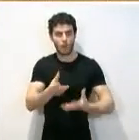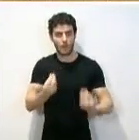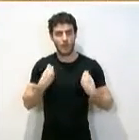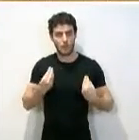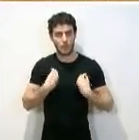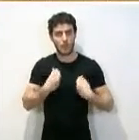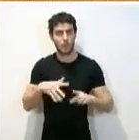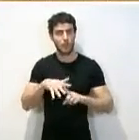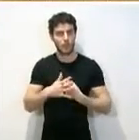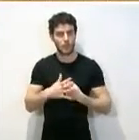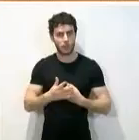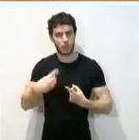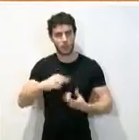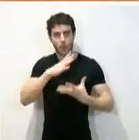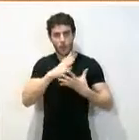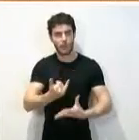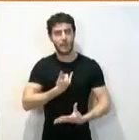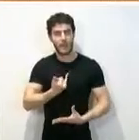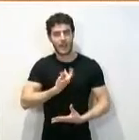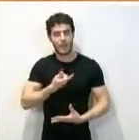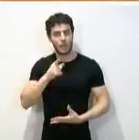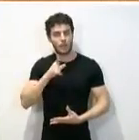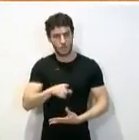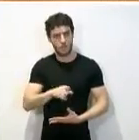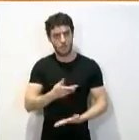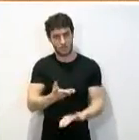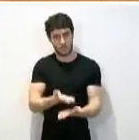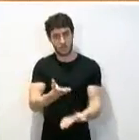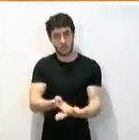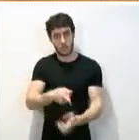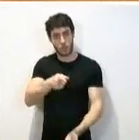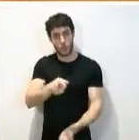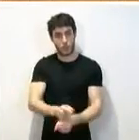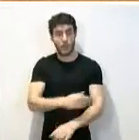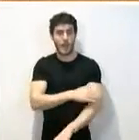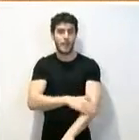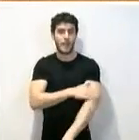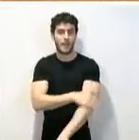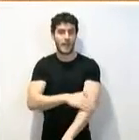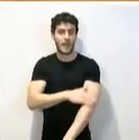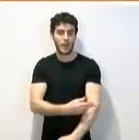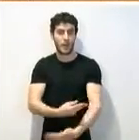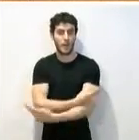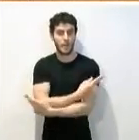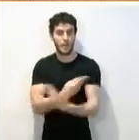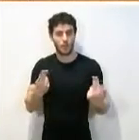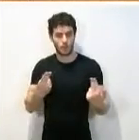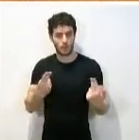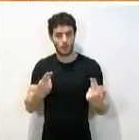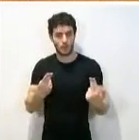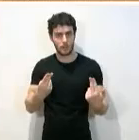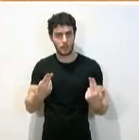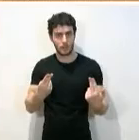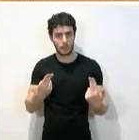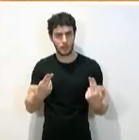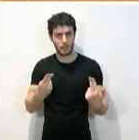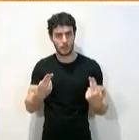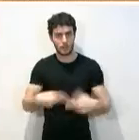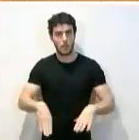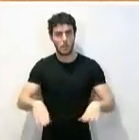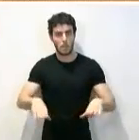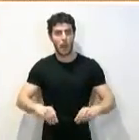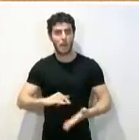de la situación que estamos atravesando, y poner y obligar a las administraciones públicas a dotar de